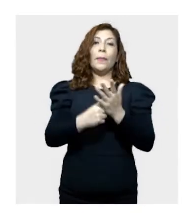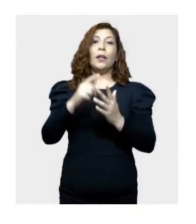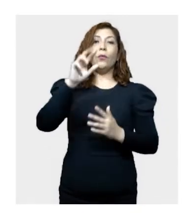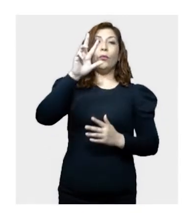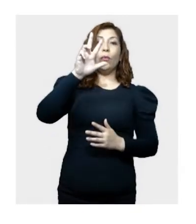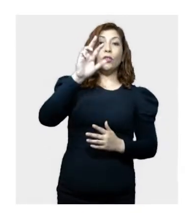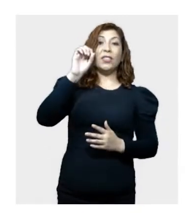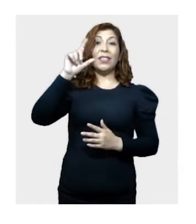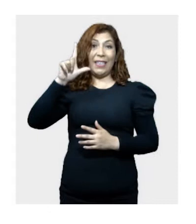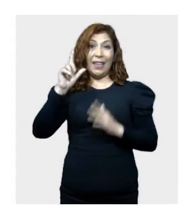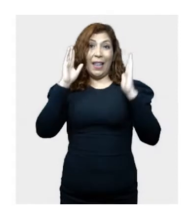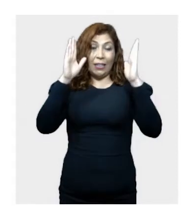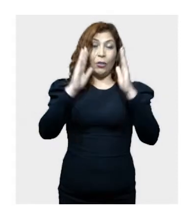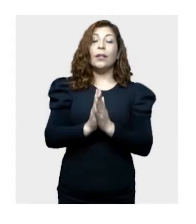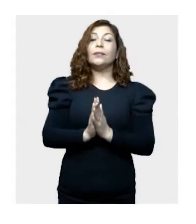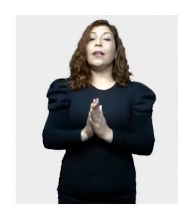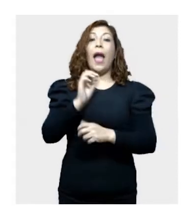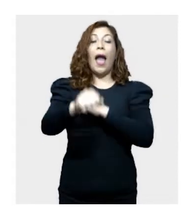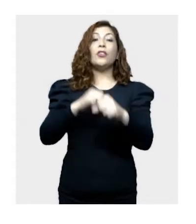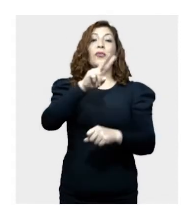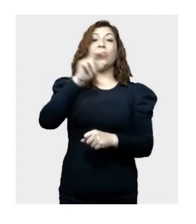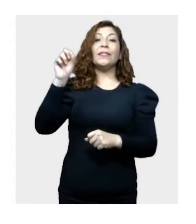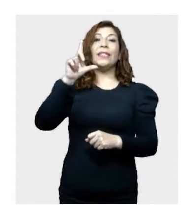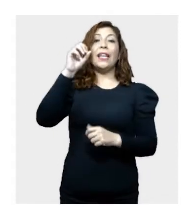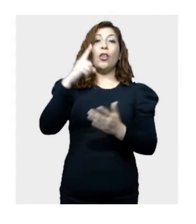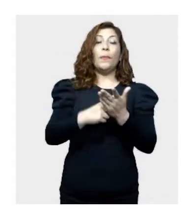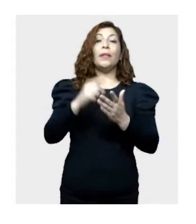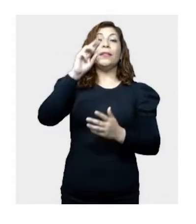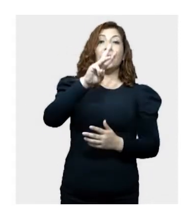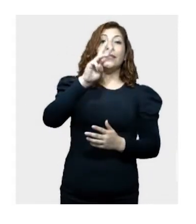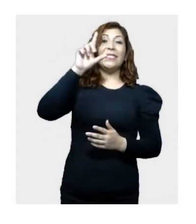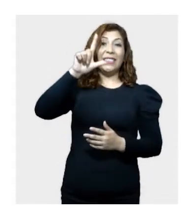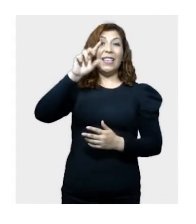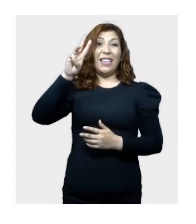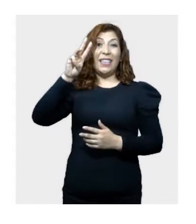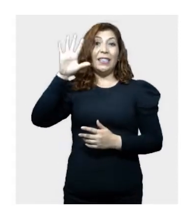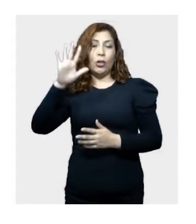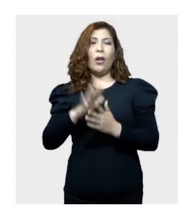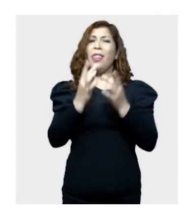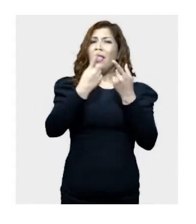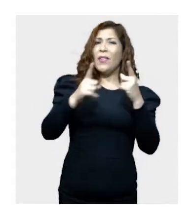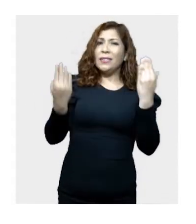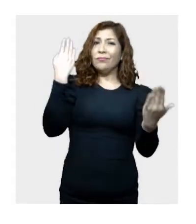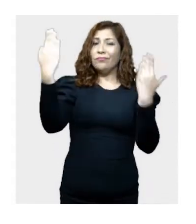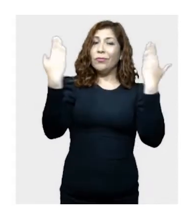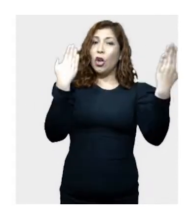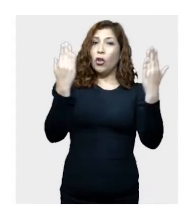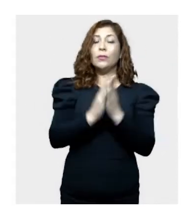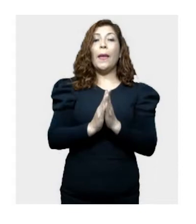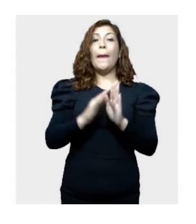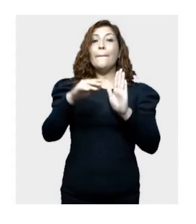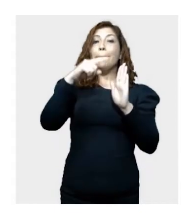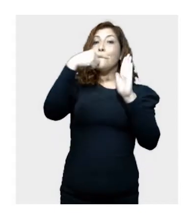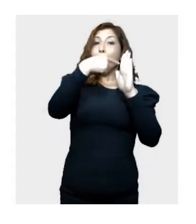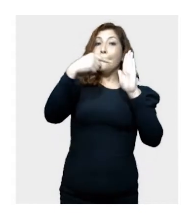88.407 atenciones y en el 2020 72.135. La diferencia entre ambos periodos es de